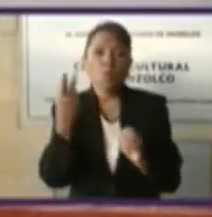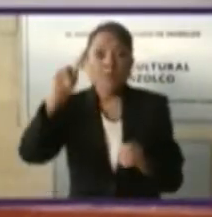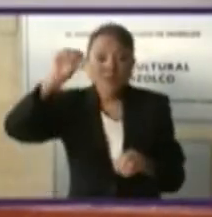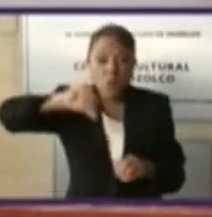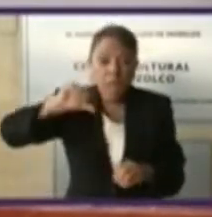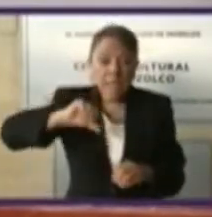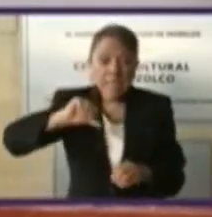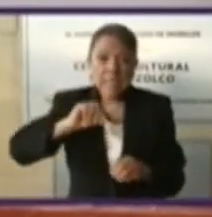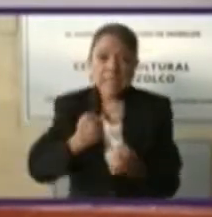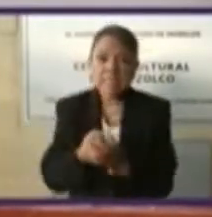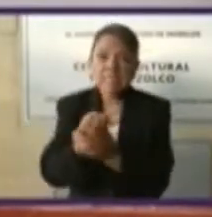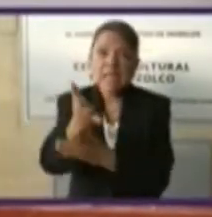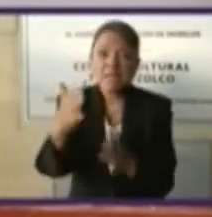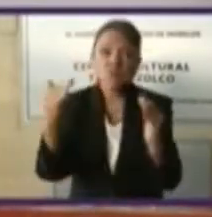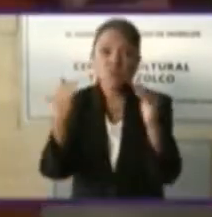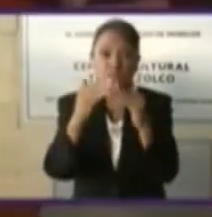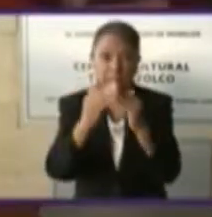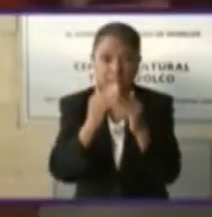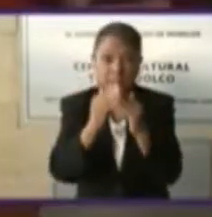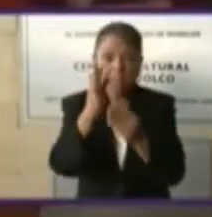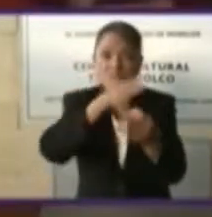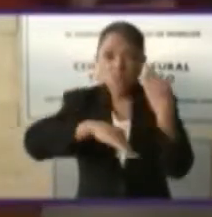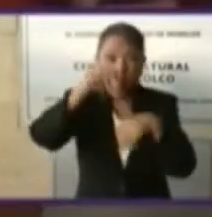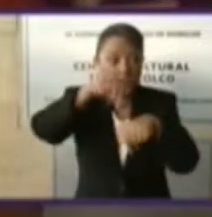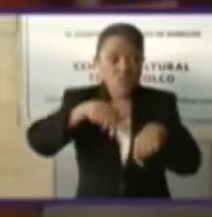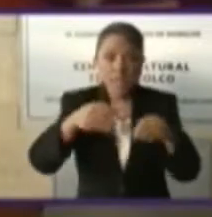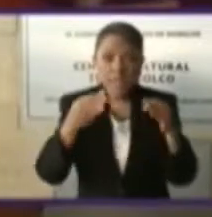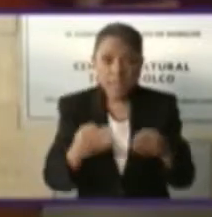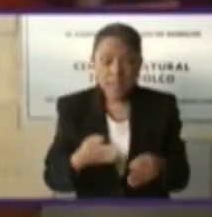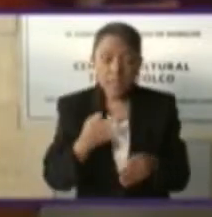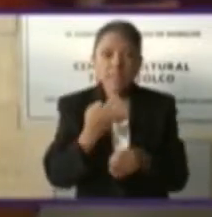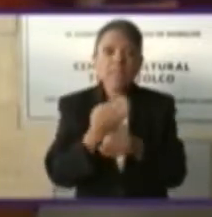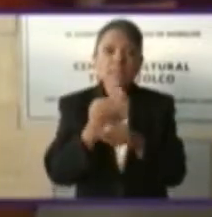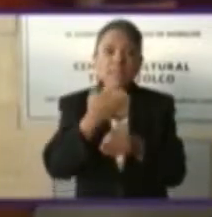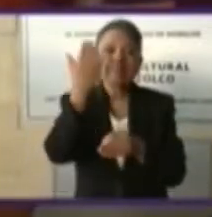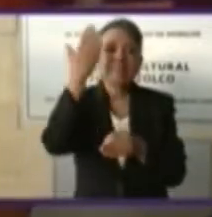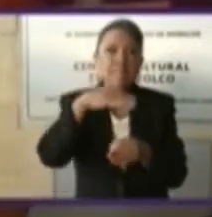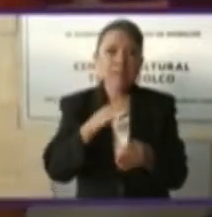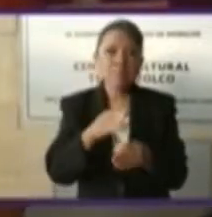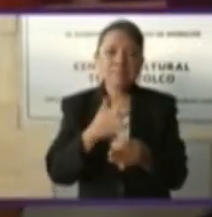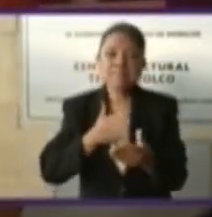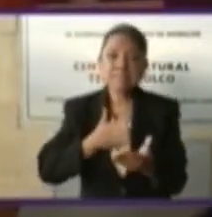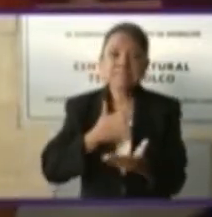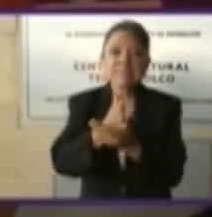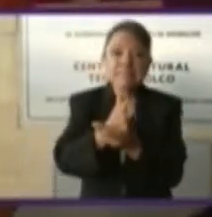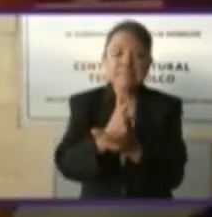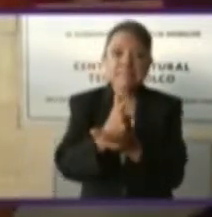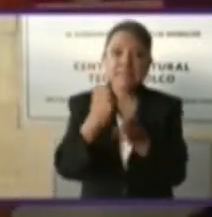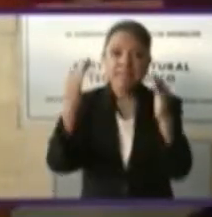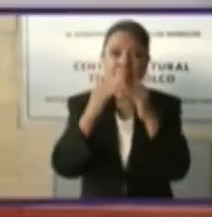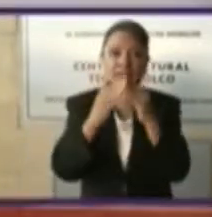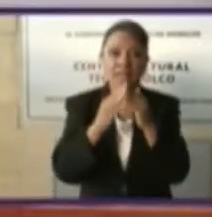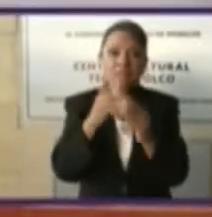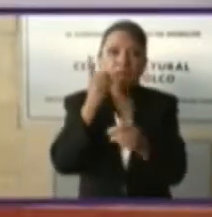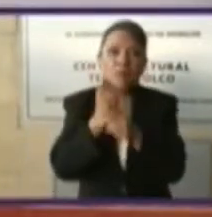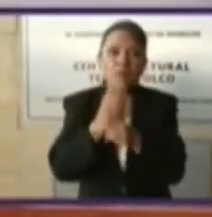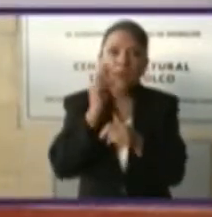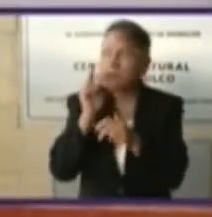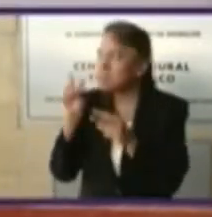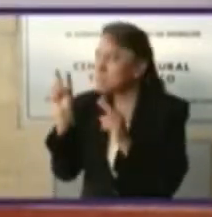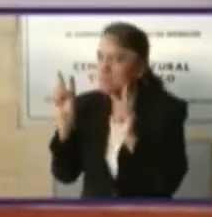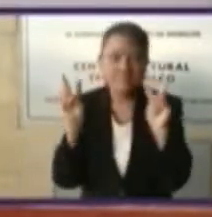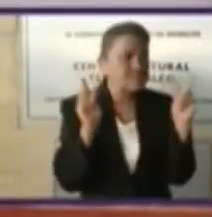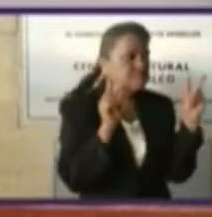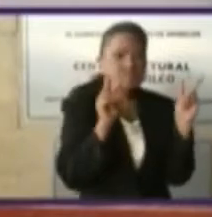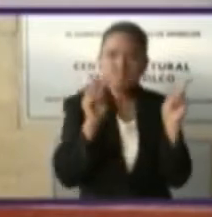antes de subir o bajar del coche, volteas a tu alrededor. Si se te acerca alguien, te da miedo, no sabes para qué se te está